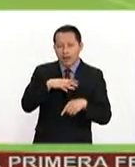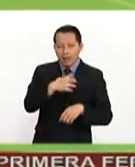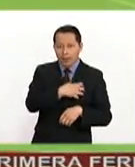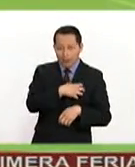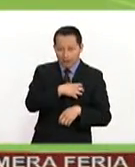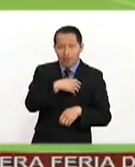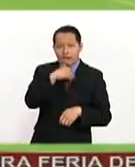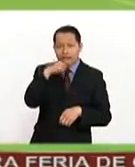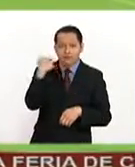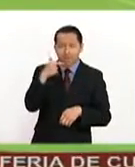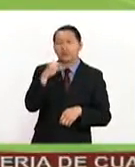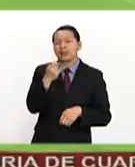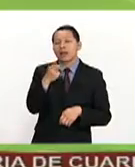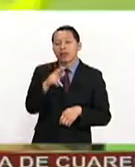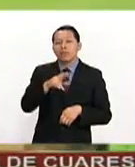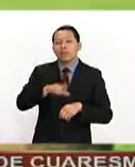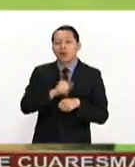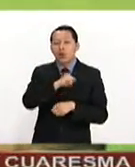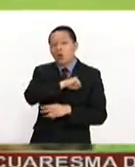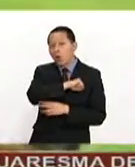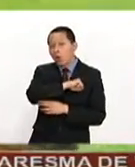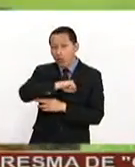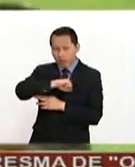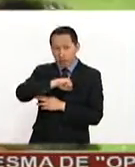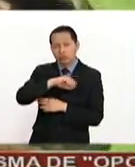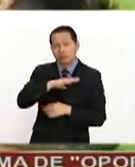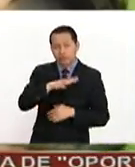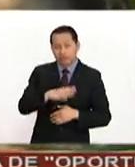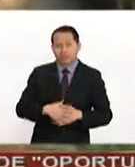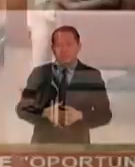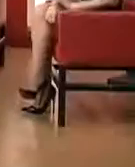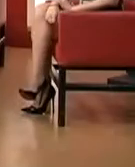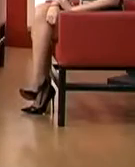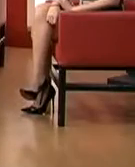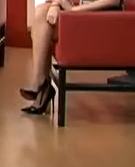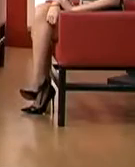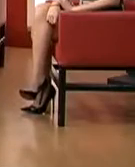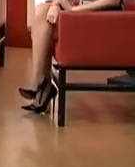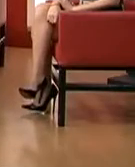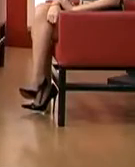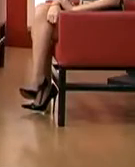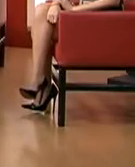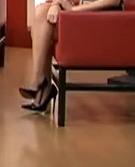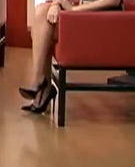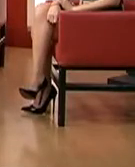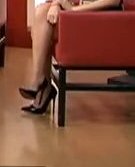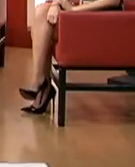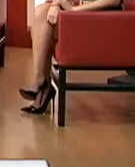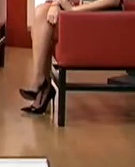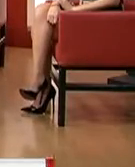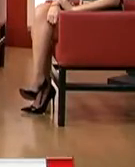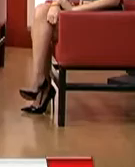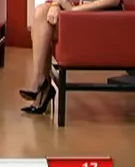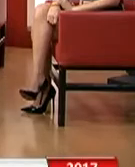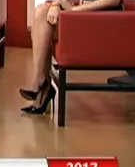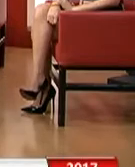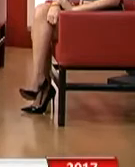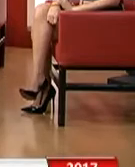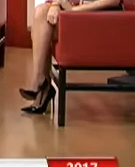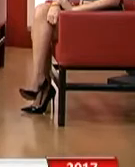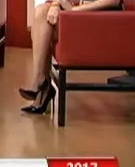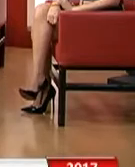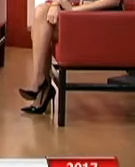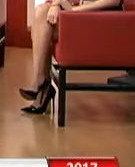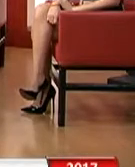Chivas Jair Pereira por codazo a Jonathan Favreau Feliz martes nos vemos mañana a las seis y media con más